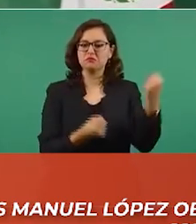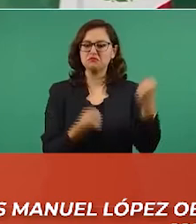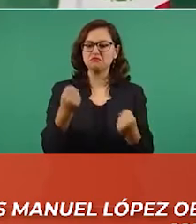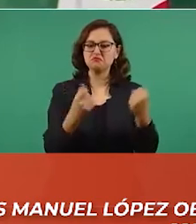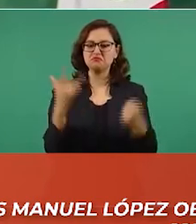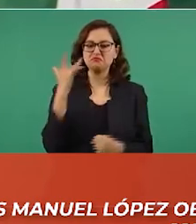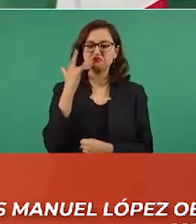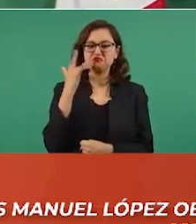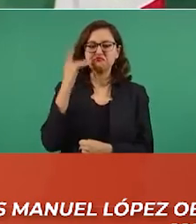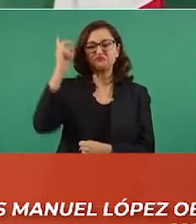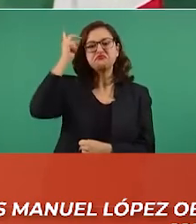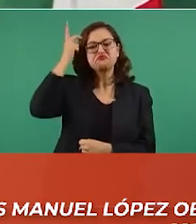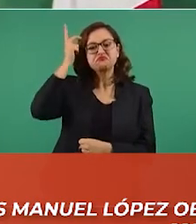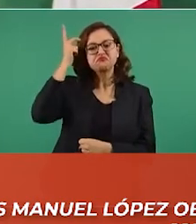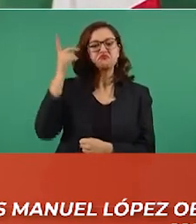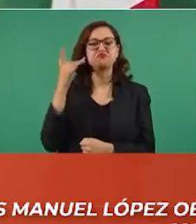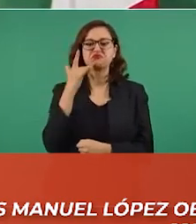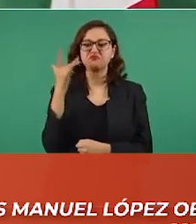Y no era él.